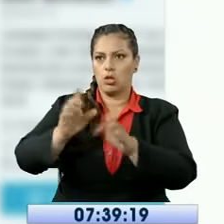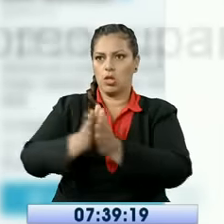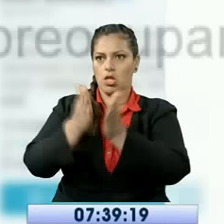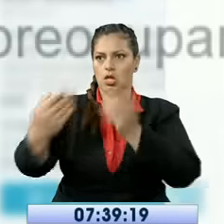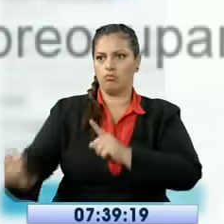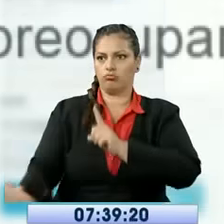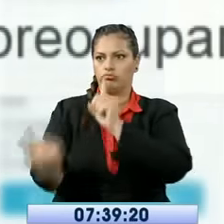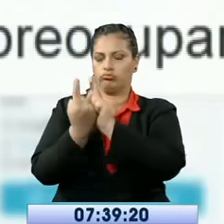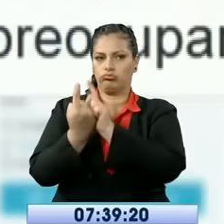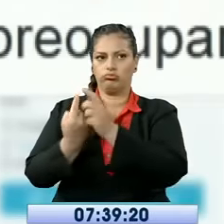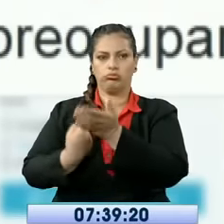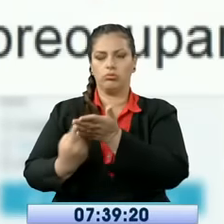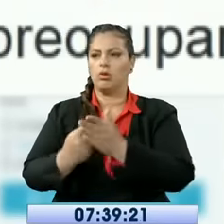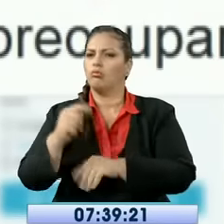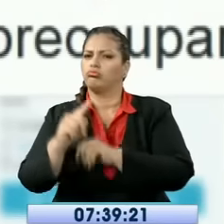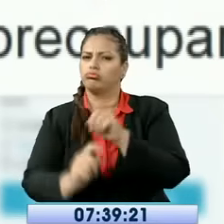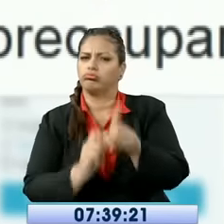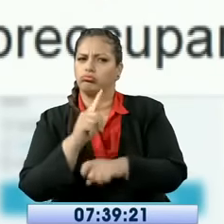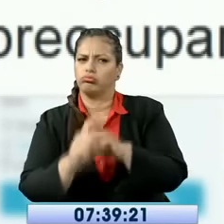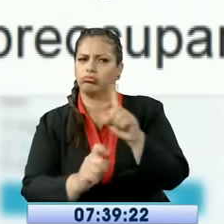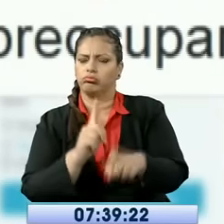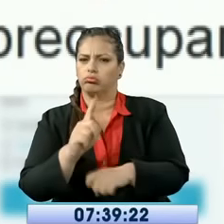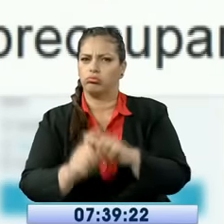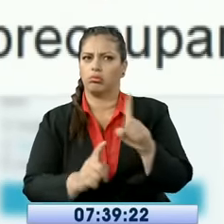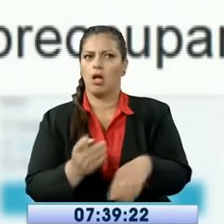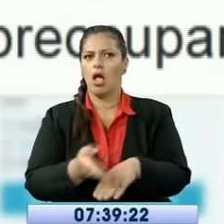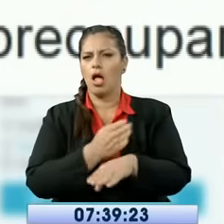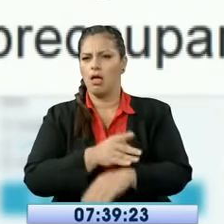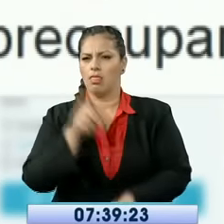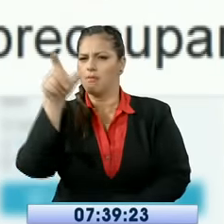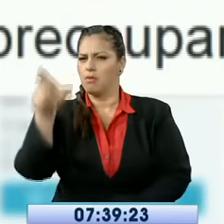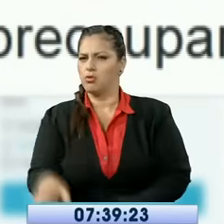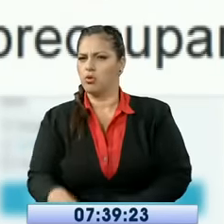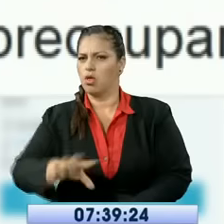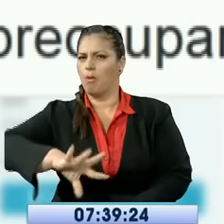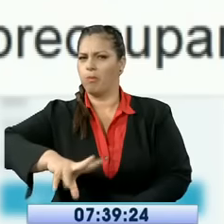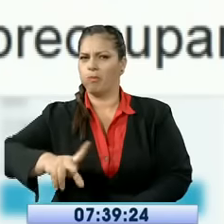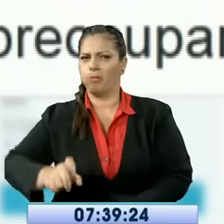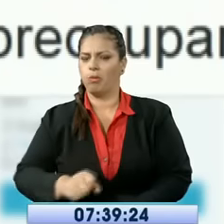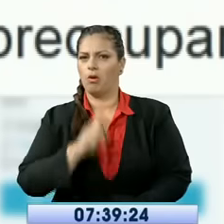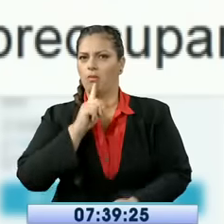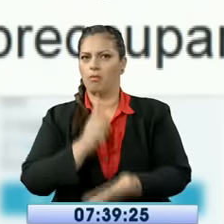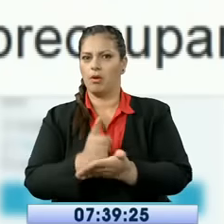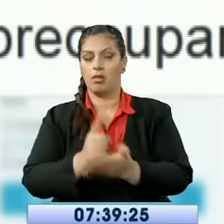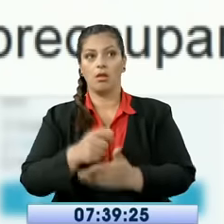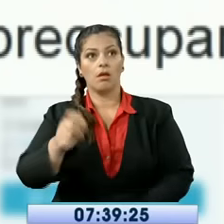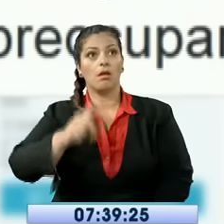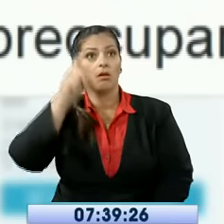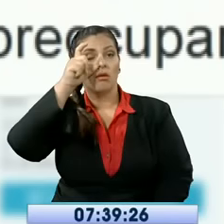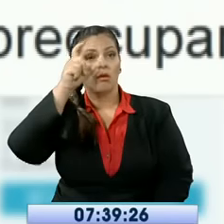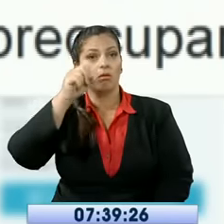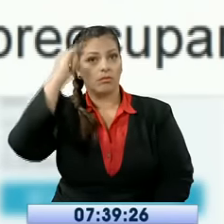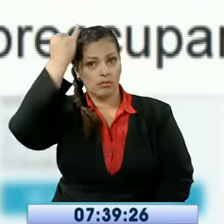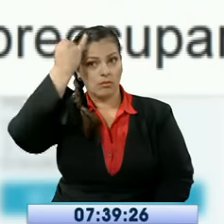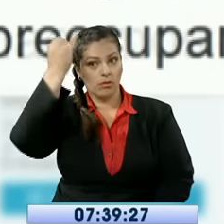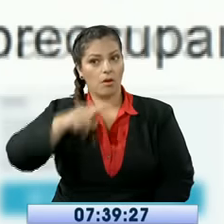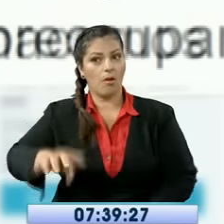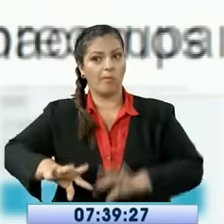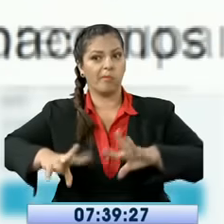toda la información acerca de la denuncia hecha, donde supuestamente estaría involucrado el actual vicepresidente Jorge Glass.